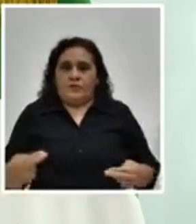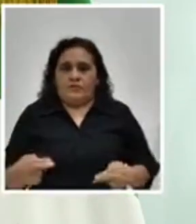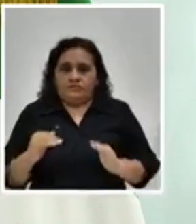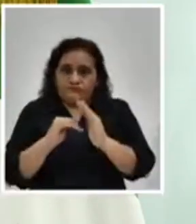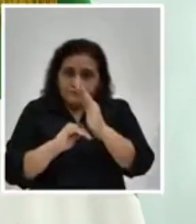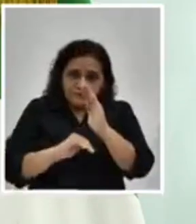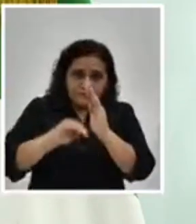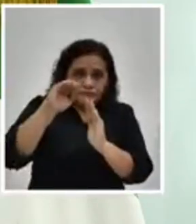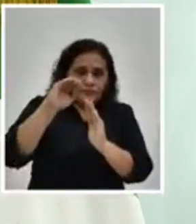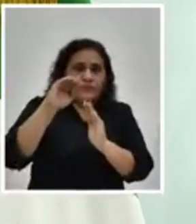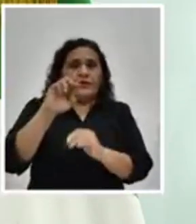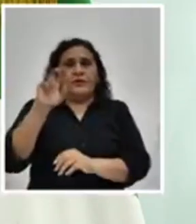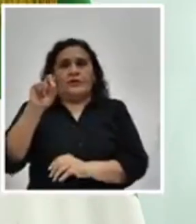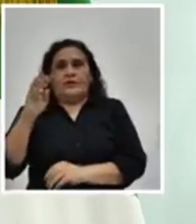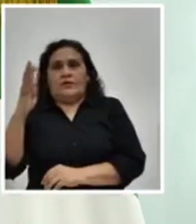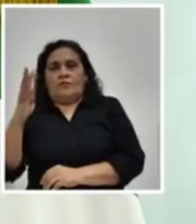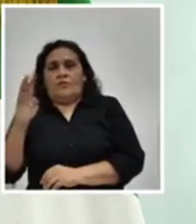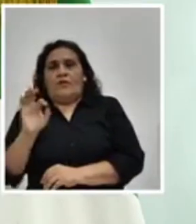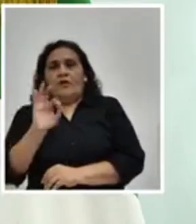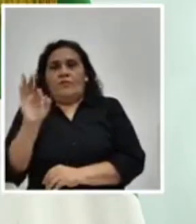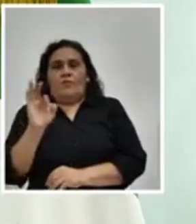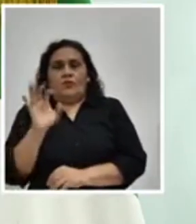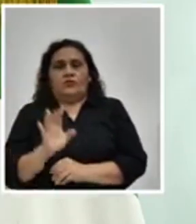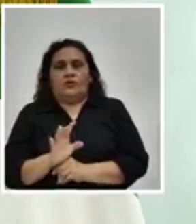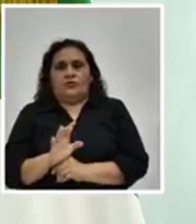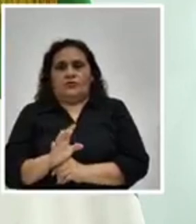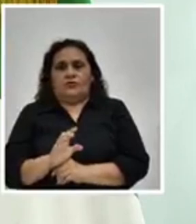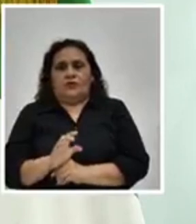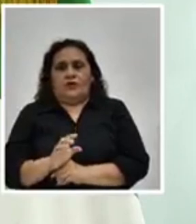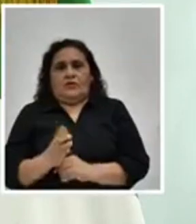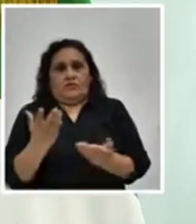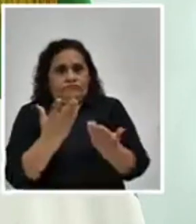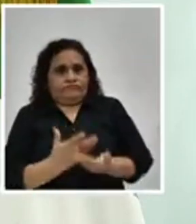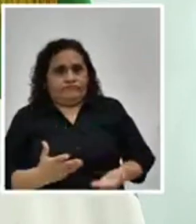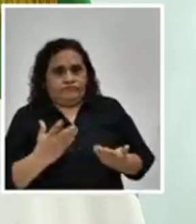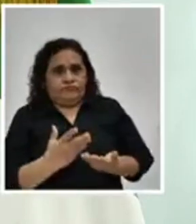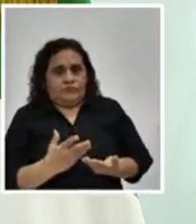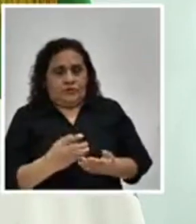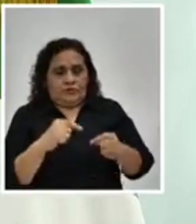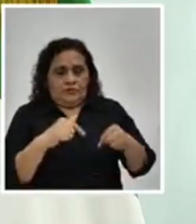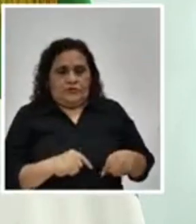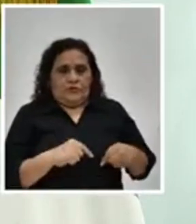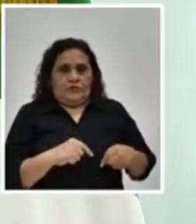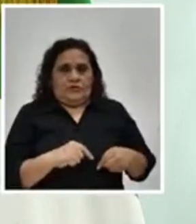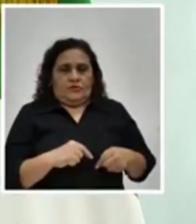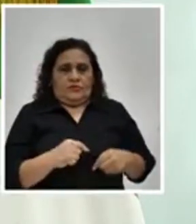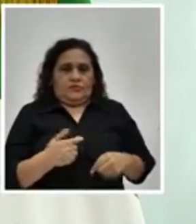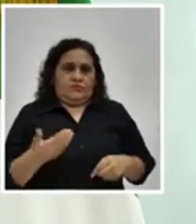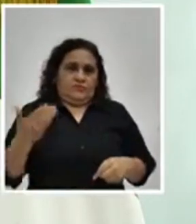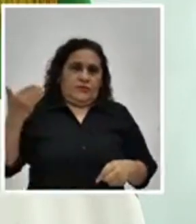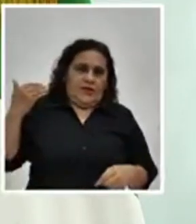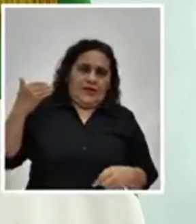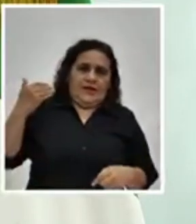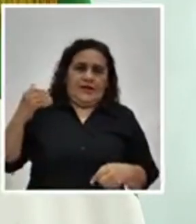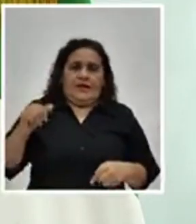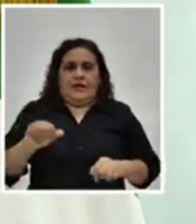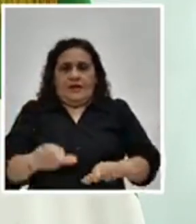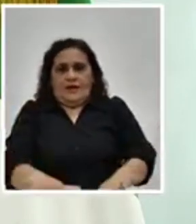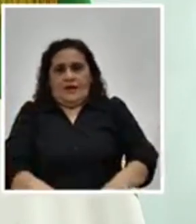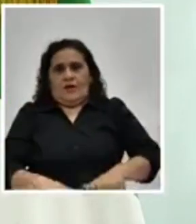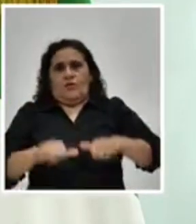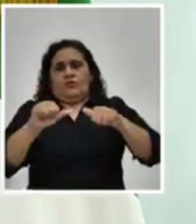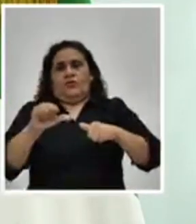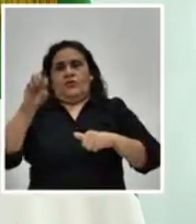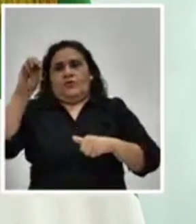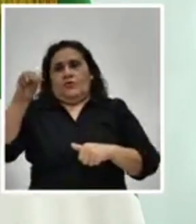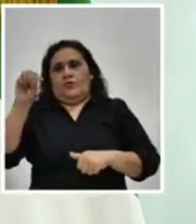del 34% del área de construcción de lo que era el Auditorio Morelos. Se construyeron palcos y